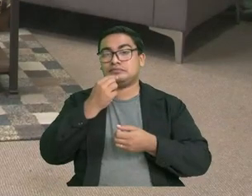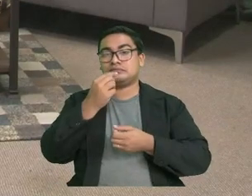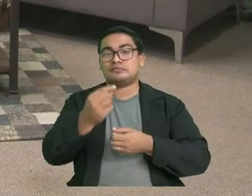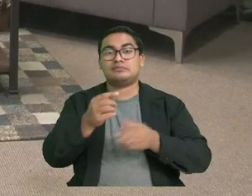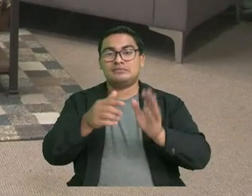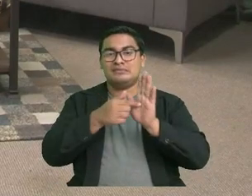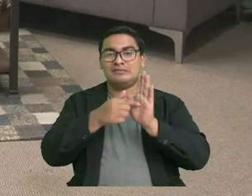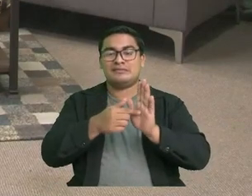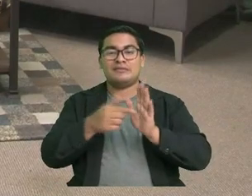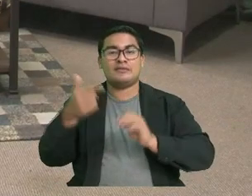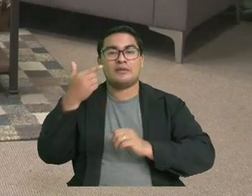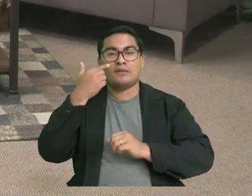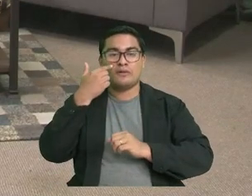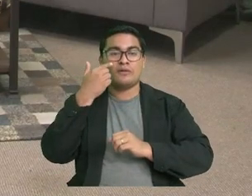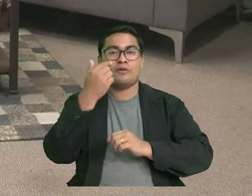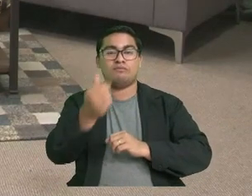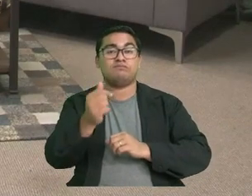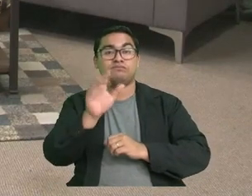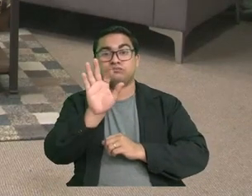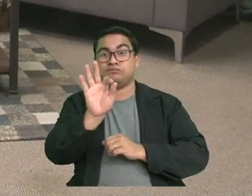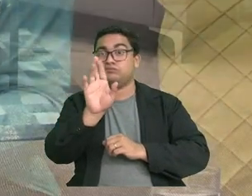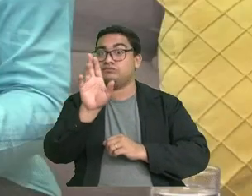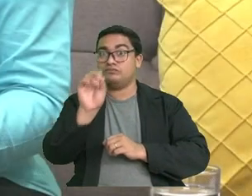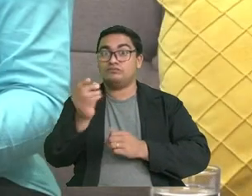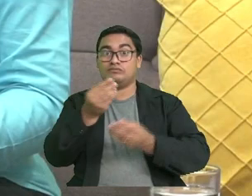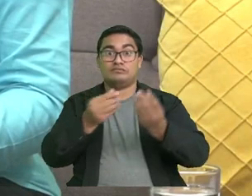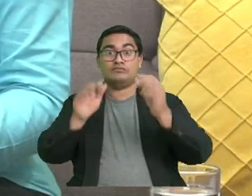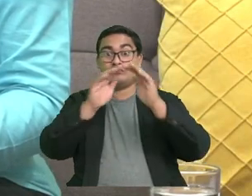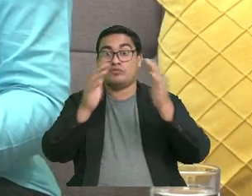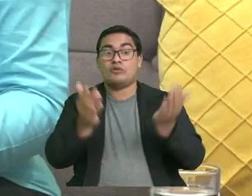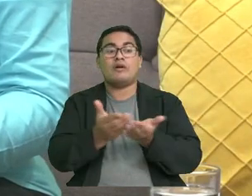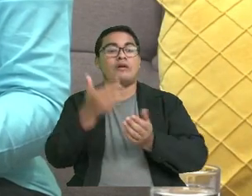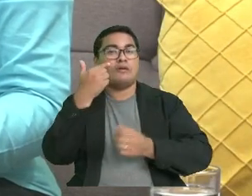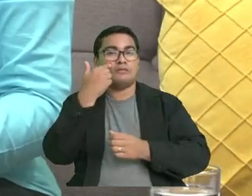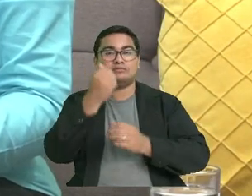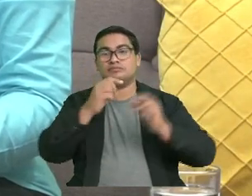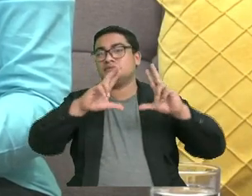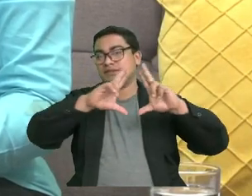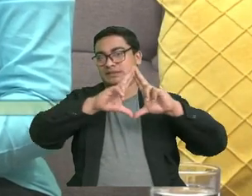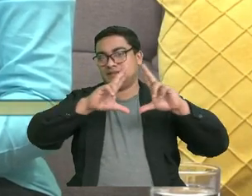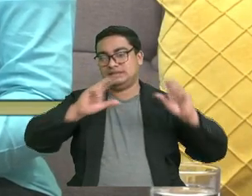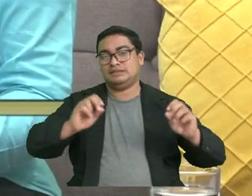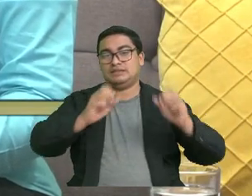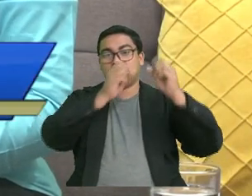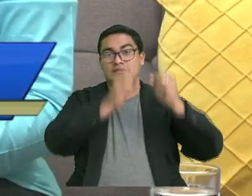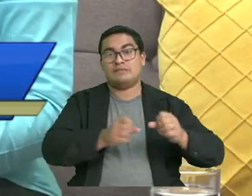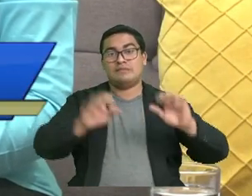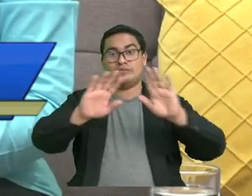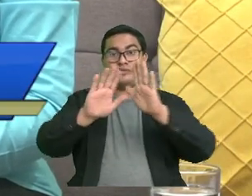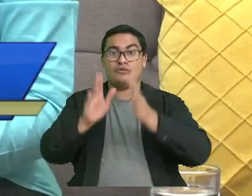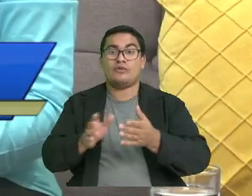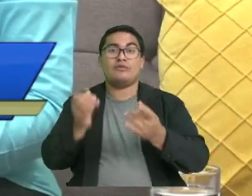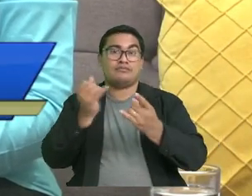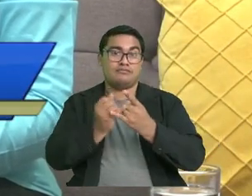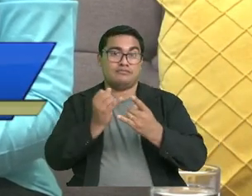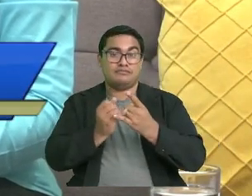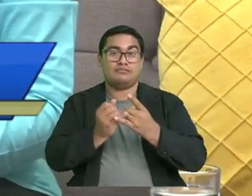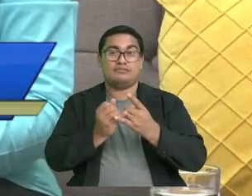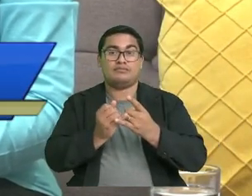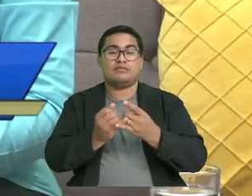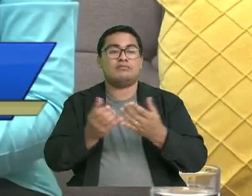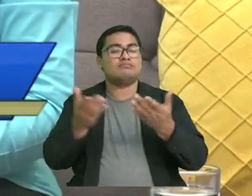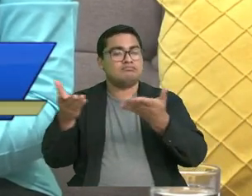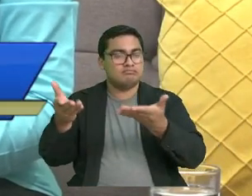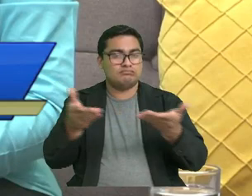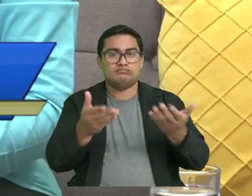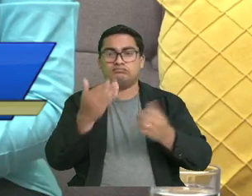nosotros logramos el reconocimiento del Foro Económico Mundial en materia de equidad de género como país, es por el acceso a la salud, a